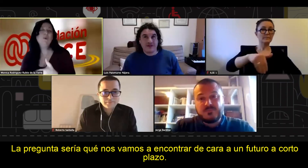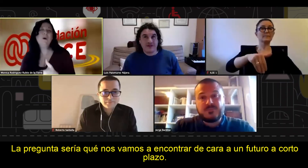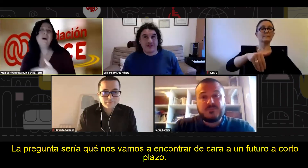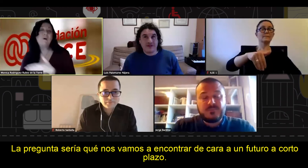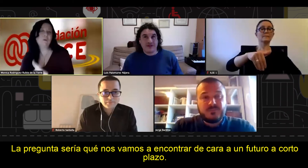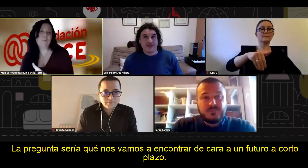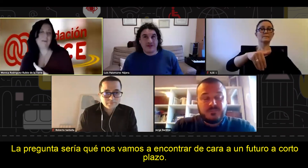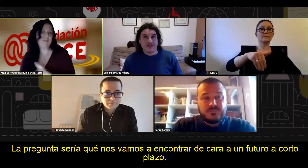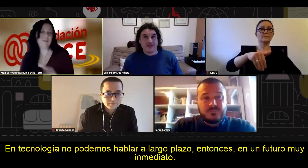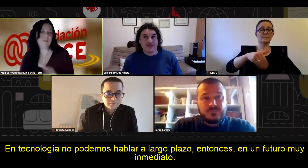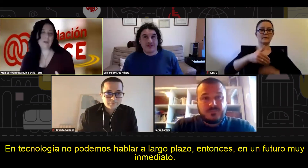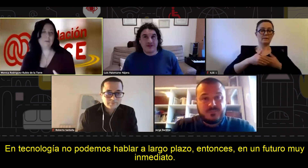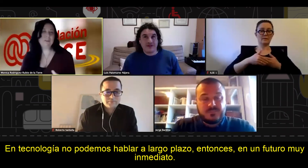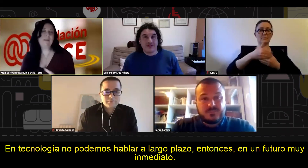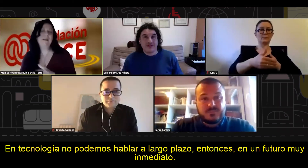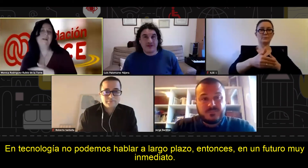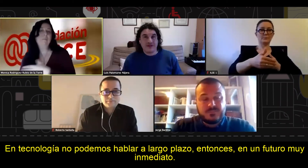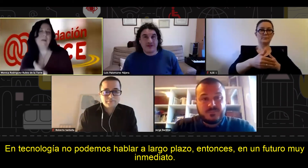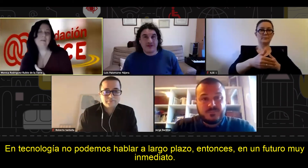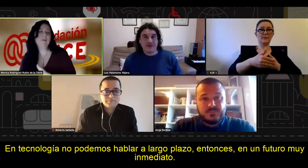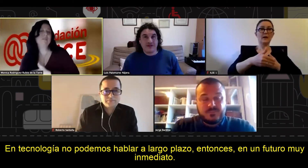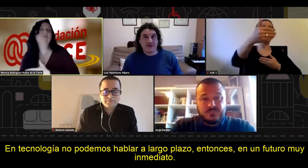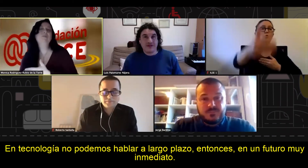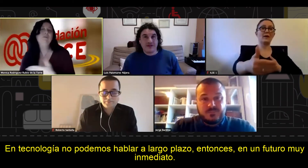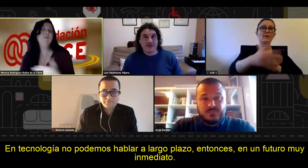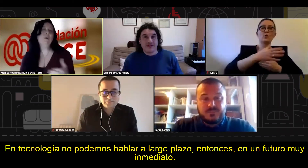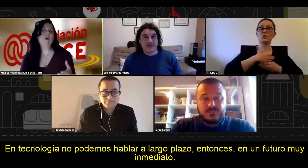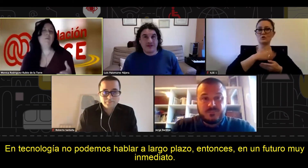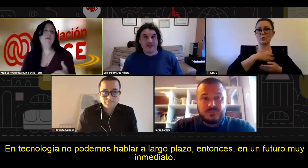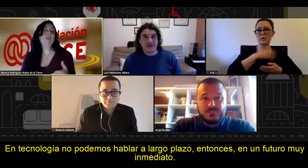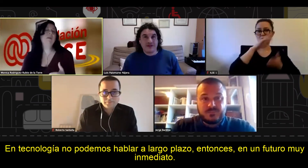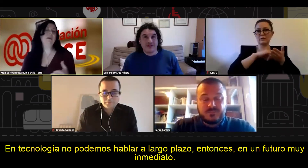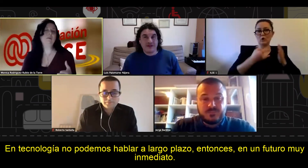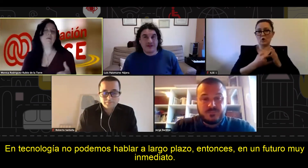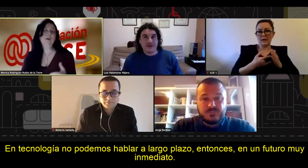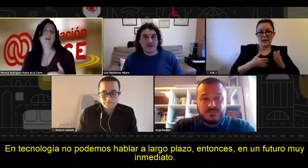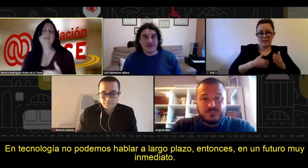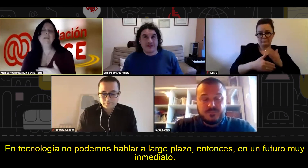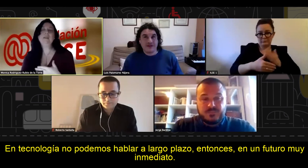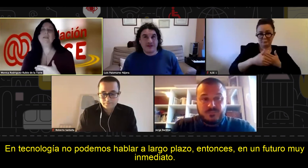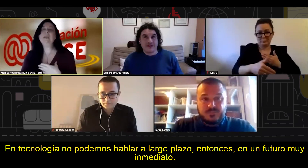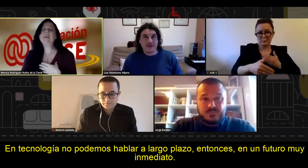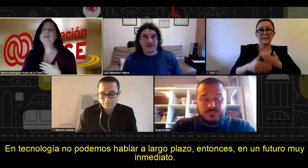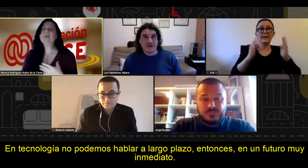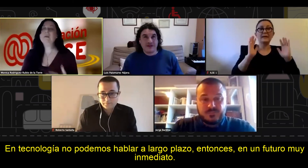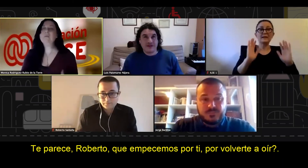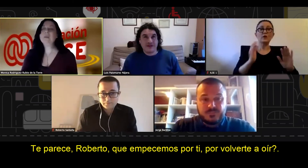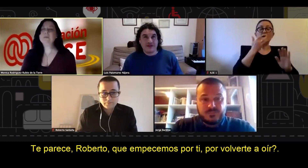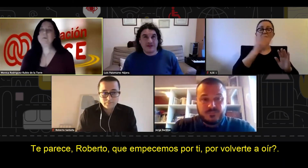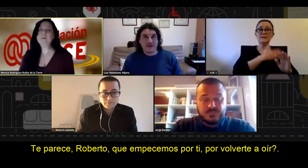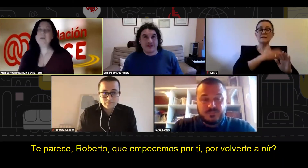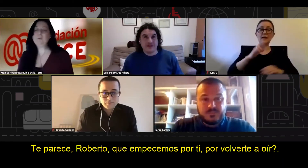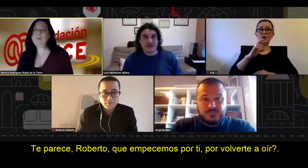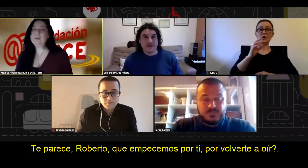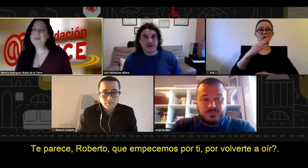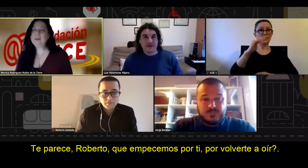futuro a corto plazo? En tecnología no podemos hablar a largo plazo, entonces en un futuro muy inmediato. ¿Te parece, Roberto, que empecemos por ti,